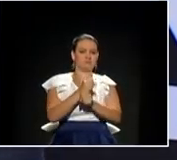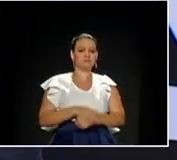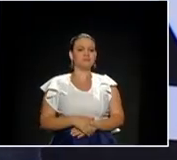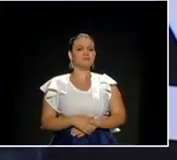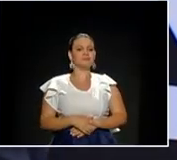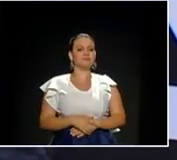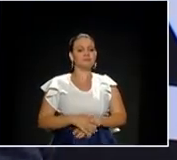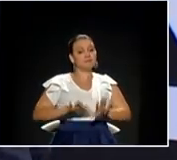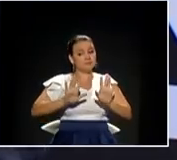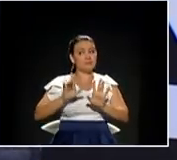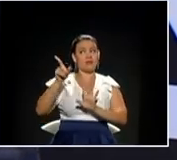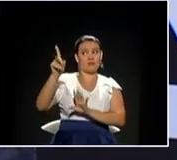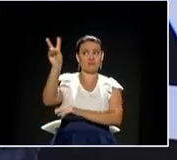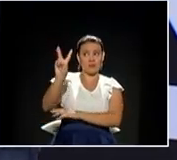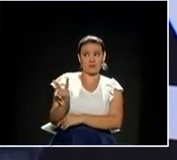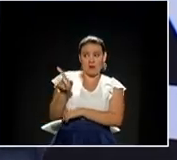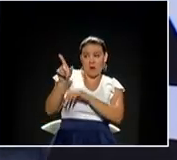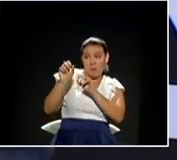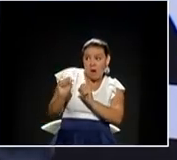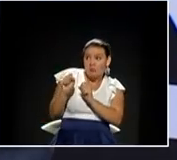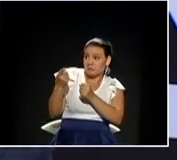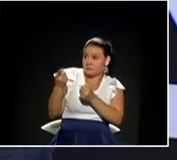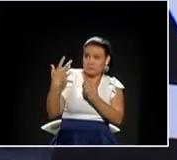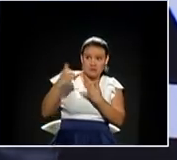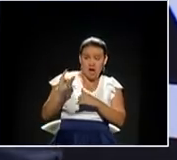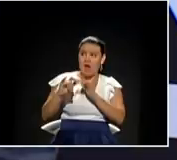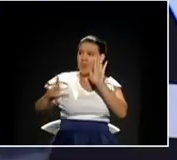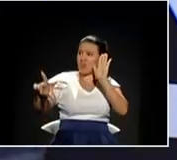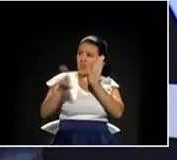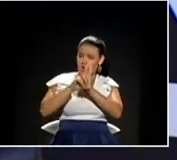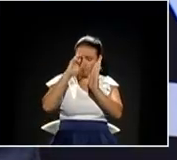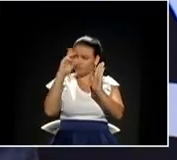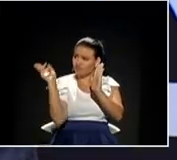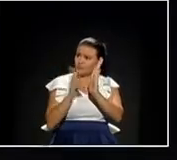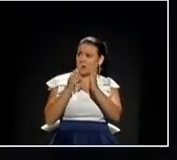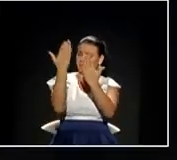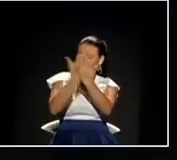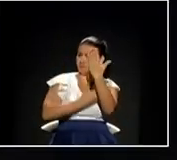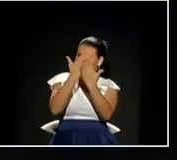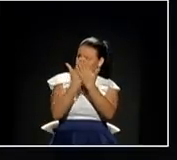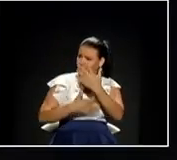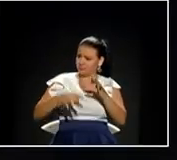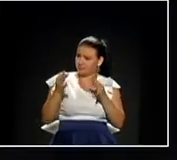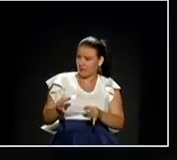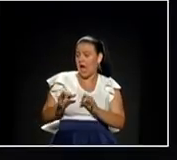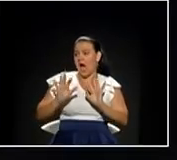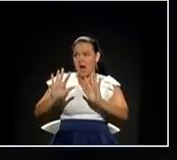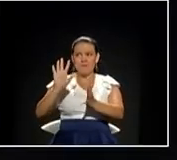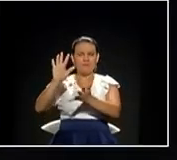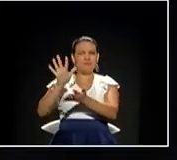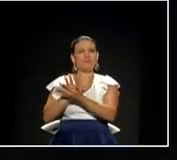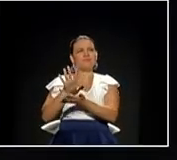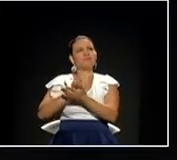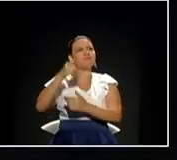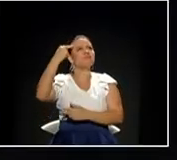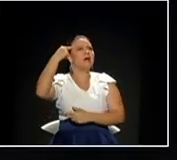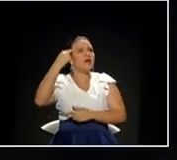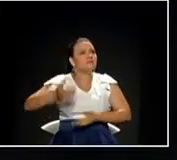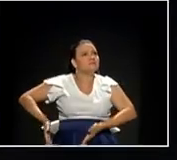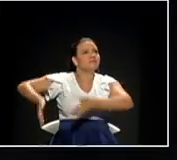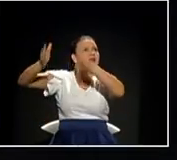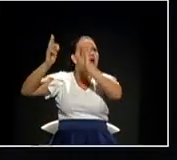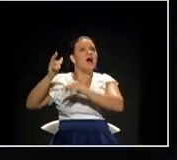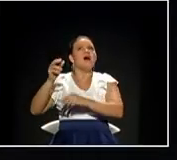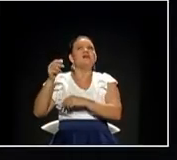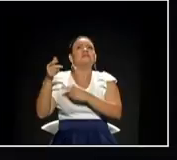venezolanos si se pueden emplear si tienen los papeles es vamos entre ruta en el nuevos ruta en el chagualo para